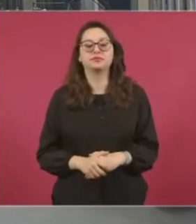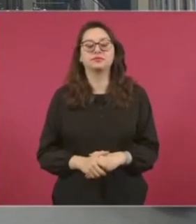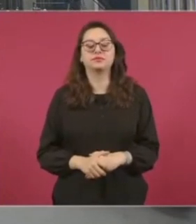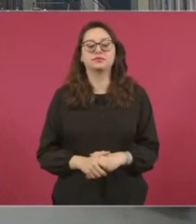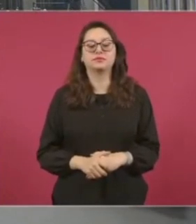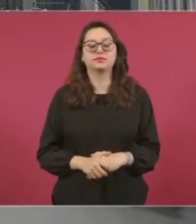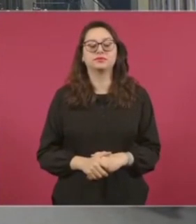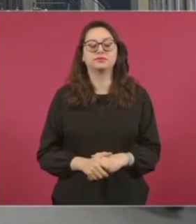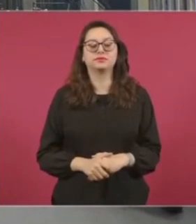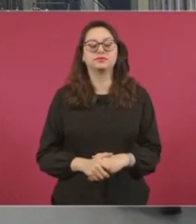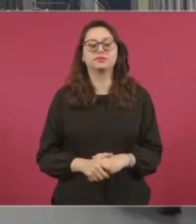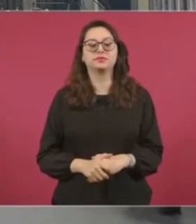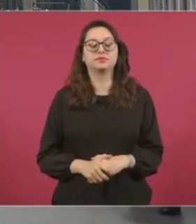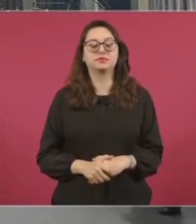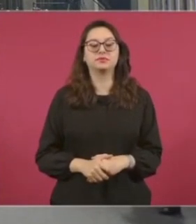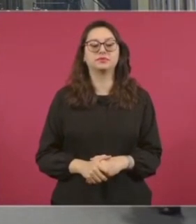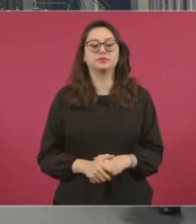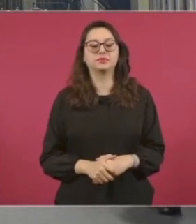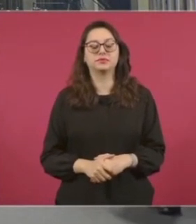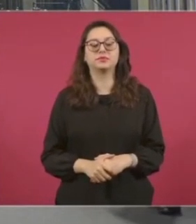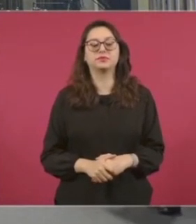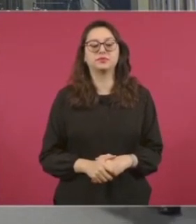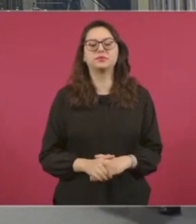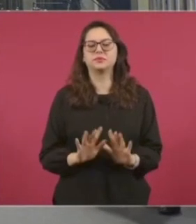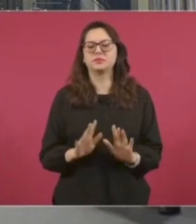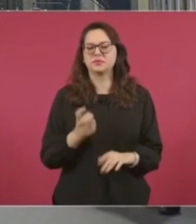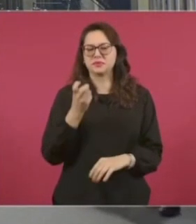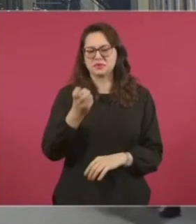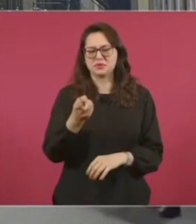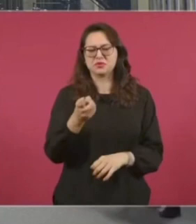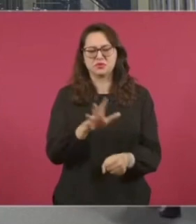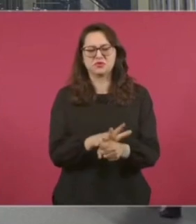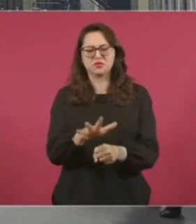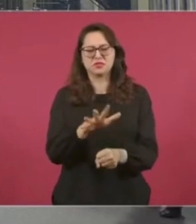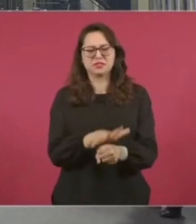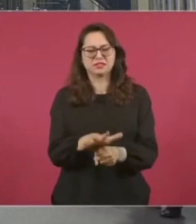¿Quién es más? Ya, hasta ahí.